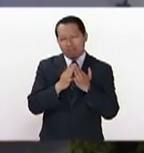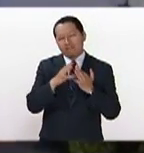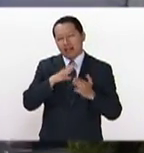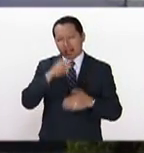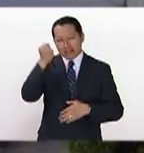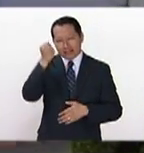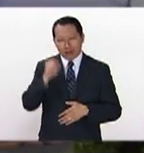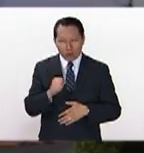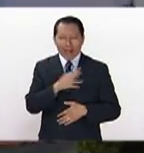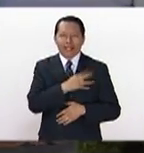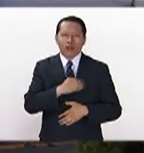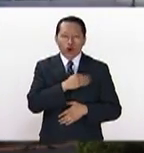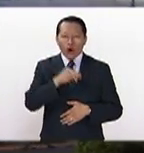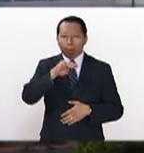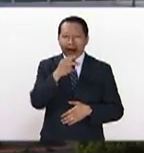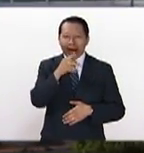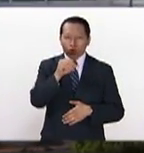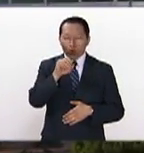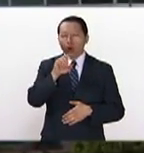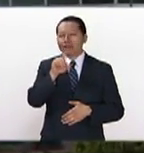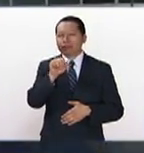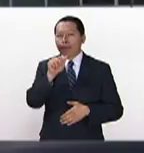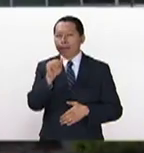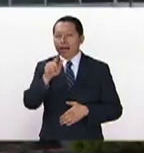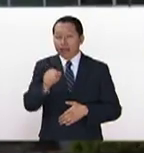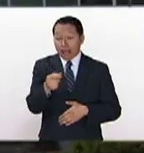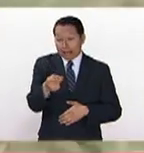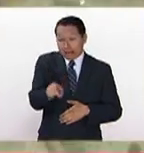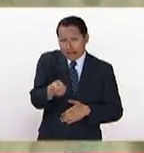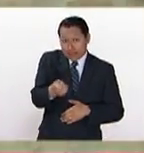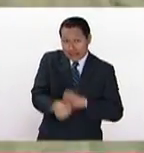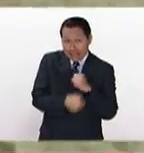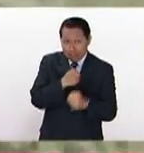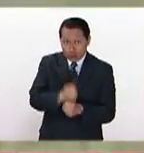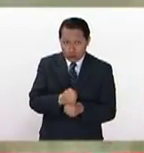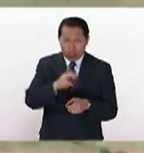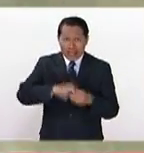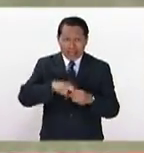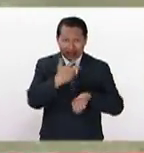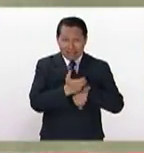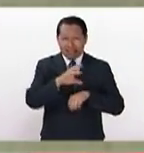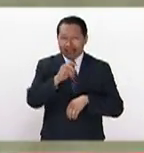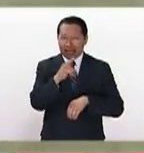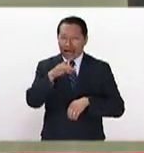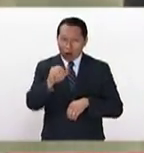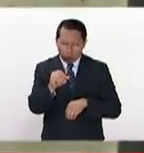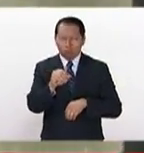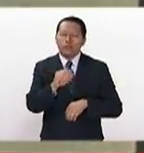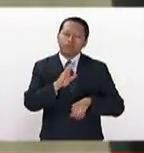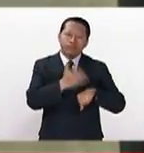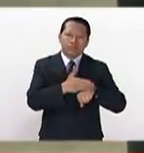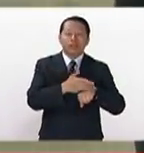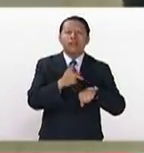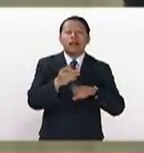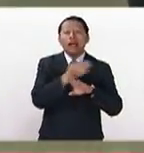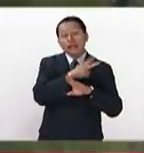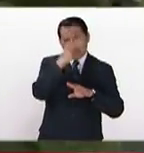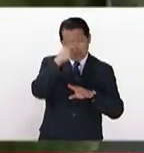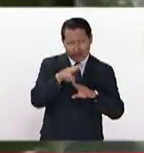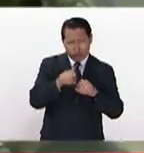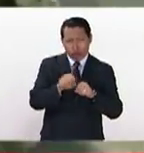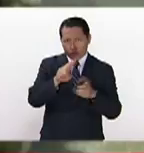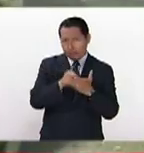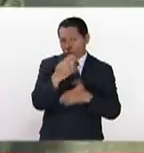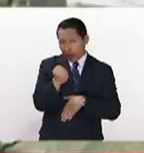Mayo Zambada, será sentenciado en diciembre de este año en Chicago, allá en los Estados Unidos. Zambada Niebla fue detenido en México en